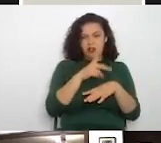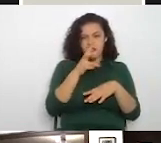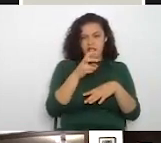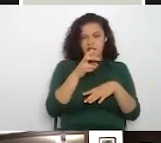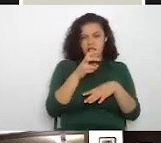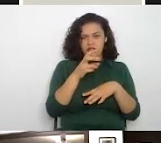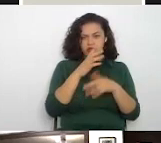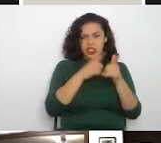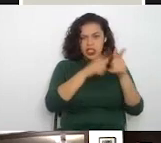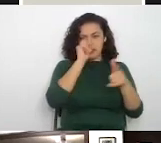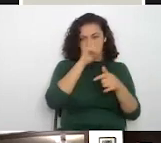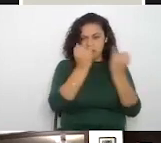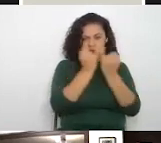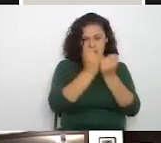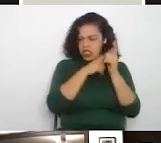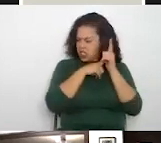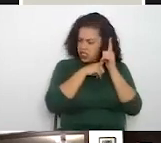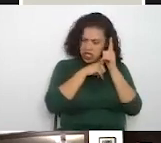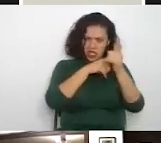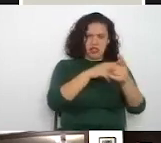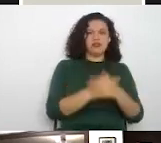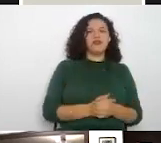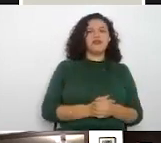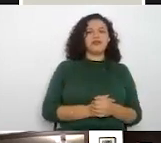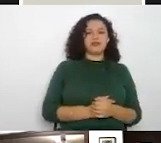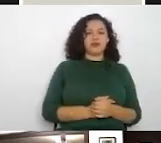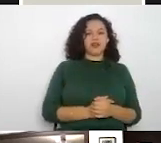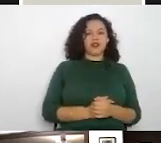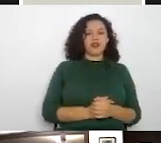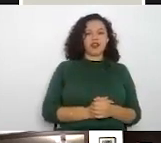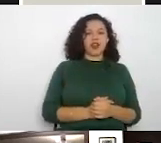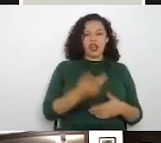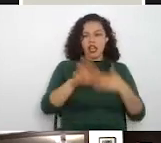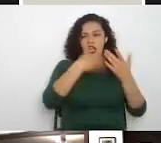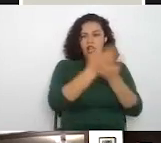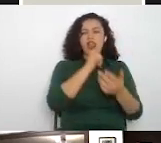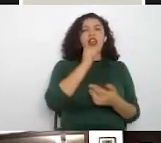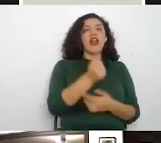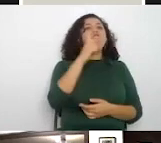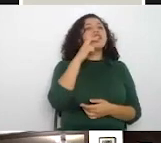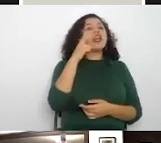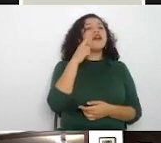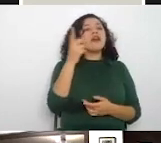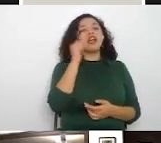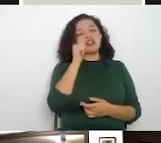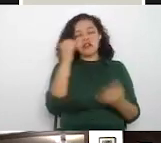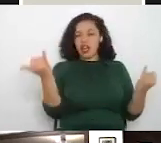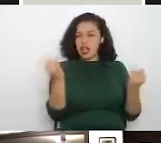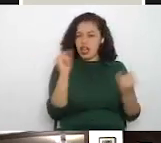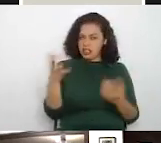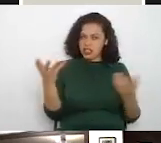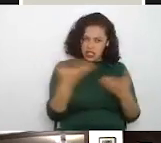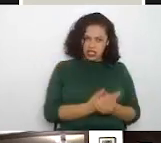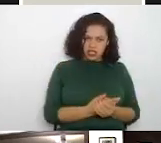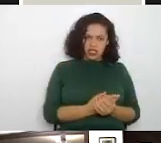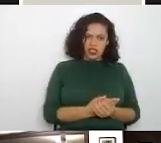está. Así como está, sin caer, por supuesto. Es que esto se ha hecho siempre así, ¿no? Sin